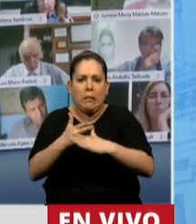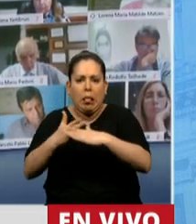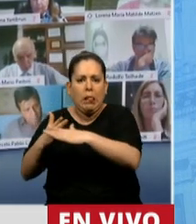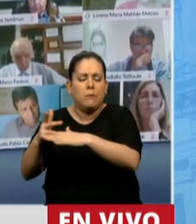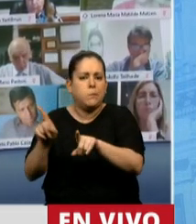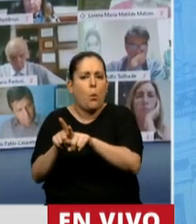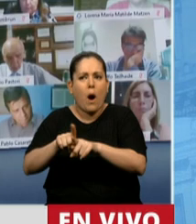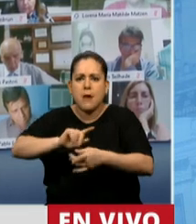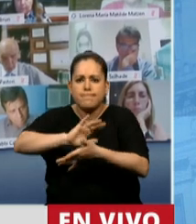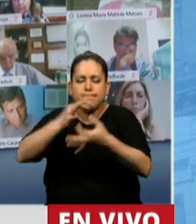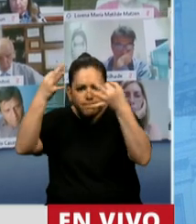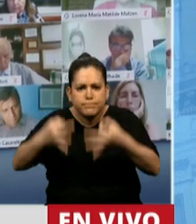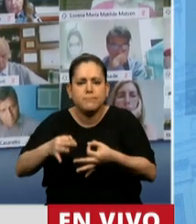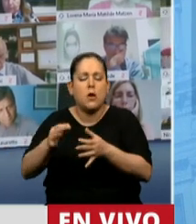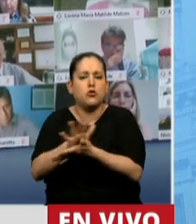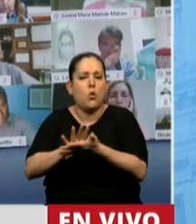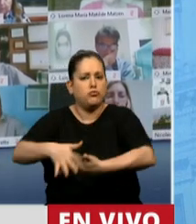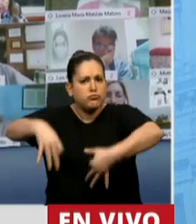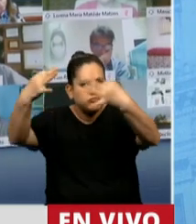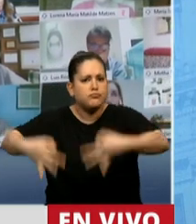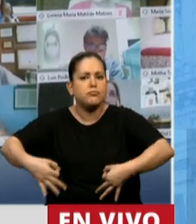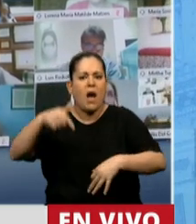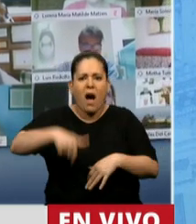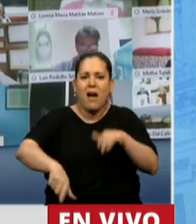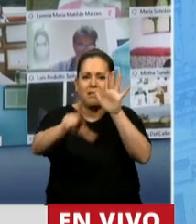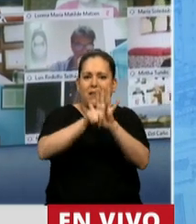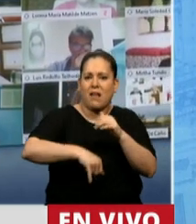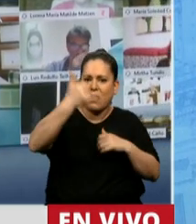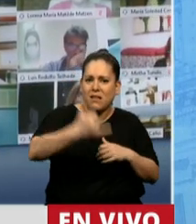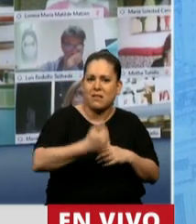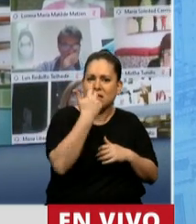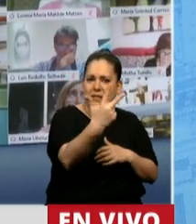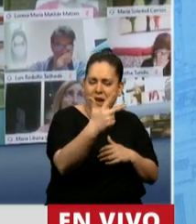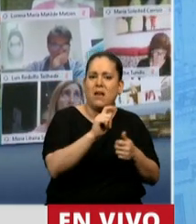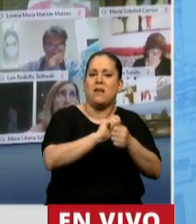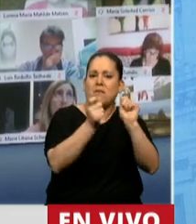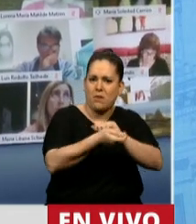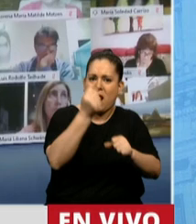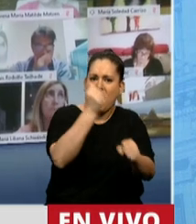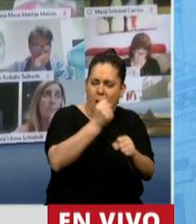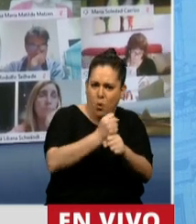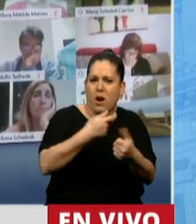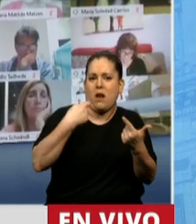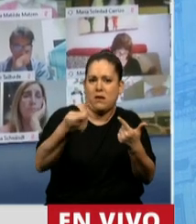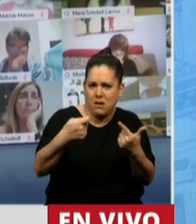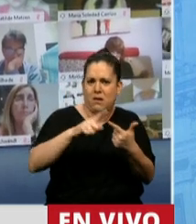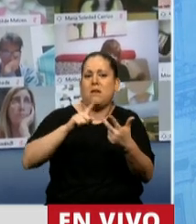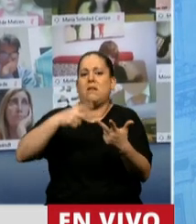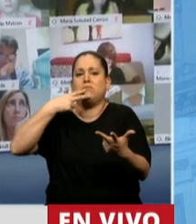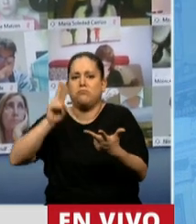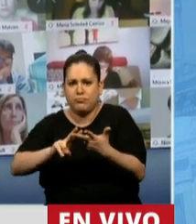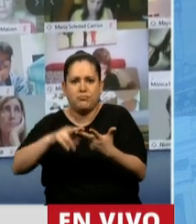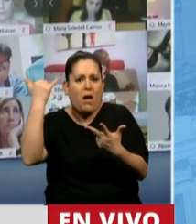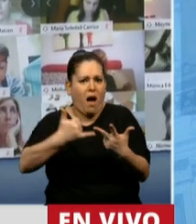solución de los problemas acá hay tres leyes que no deos argentinos la reforma laboral la reforma tributaria y la reforma provisional pero claro